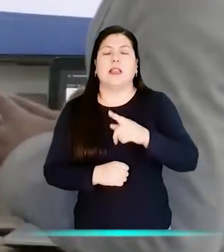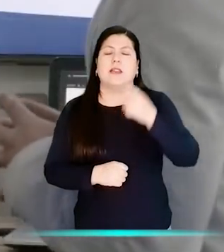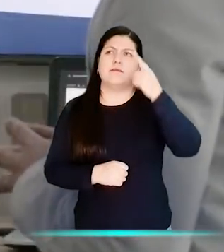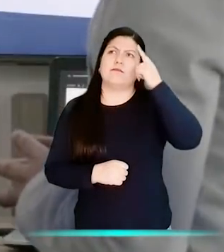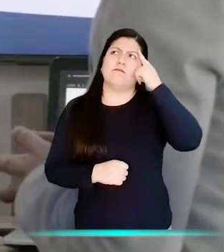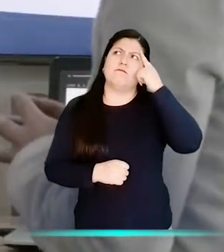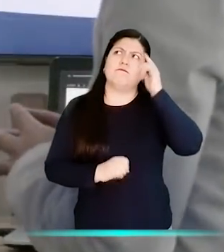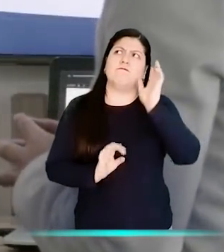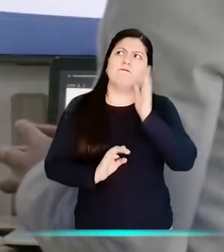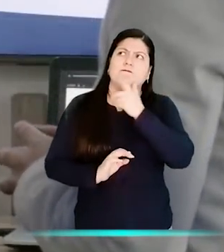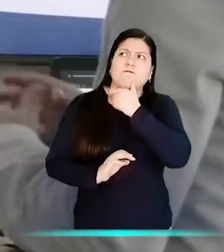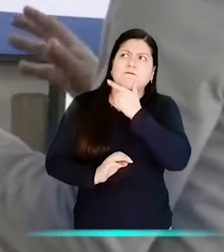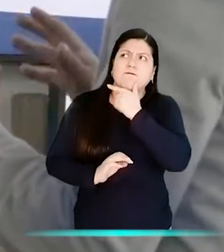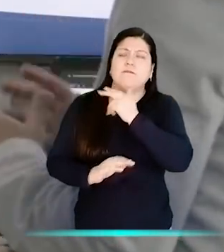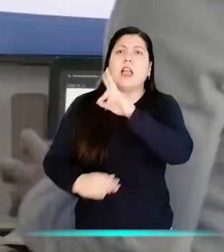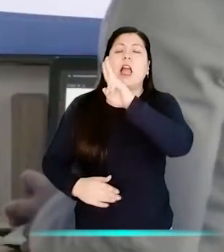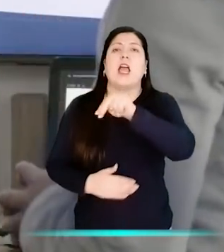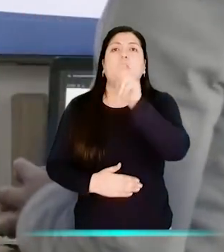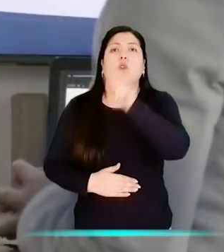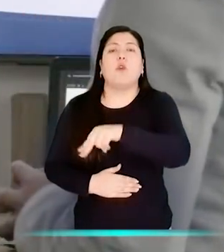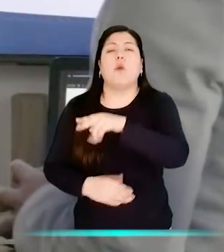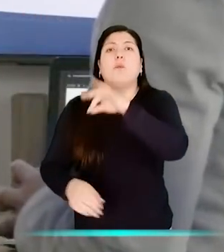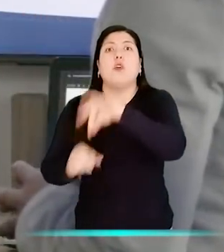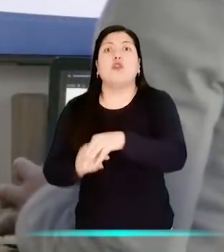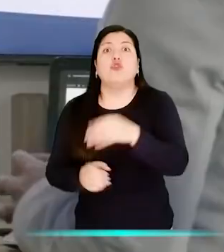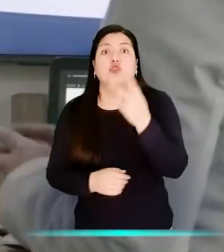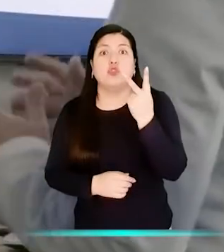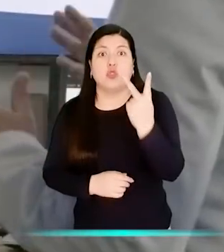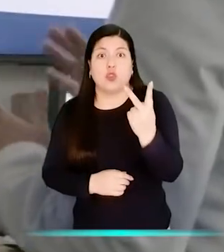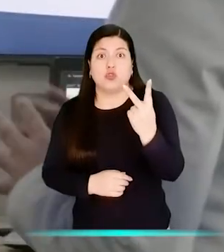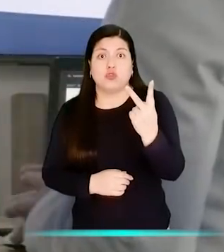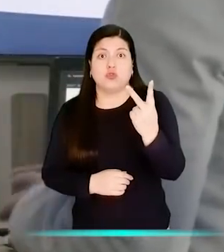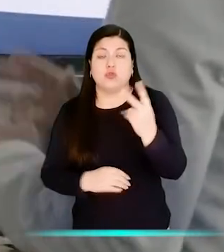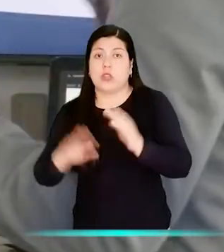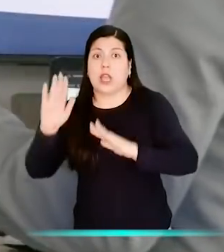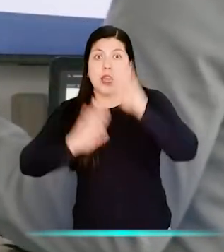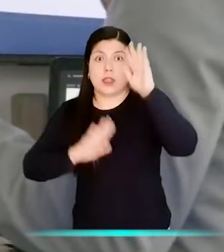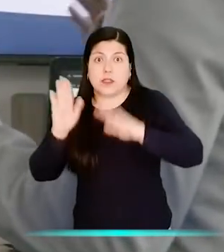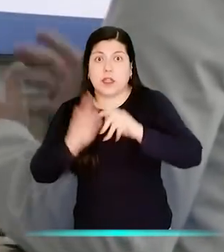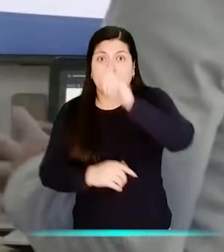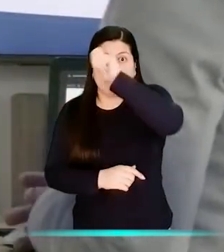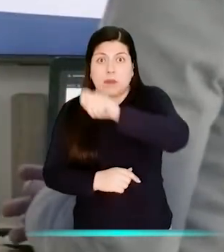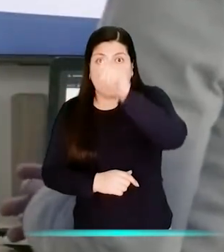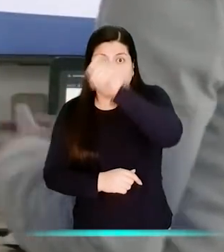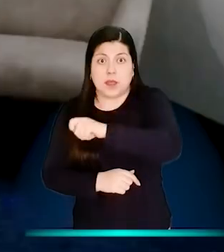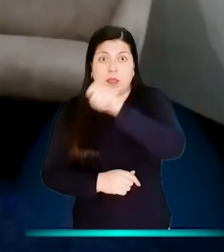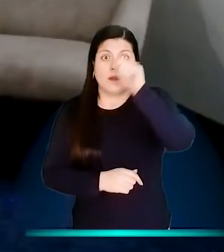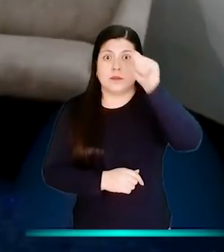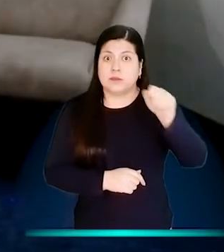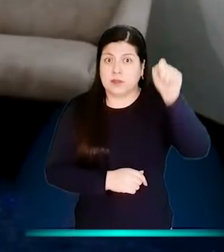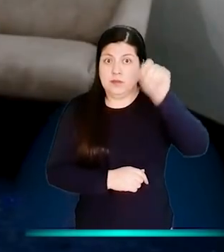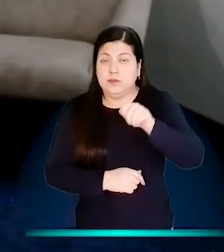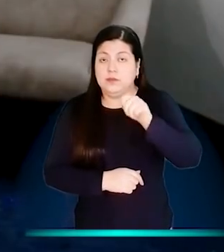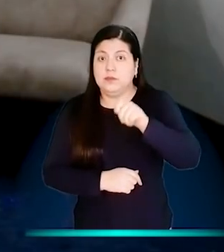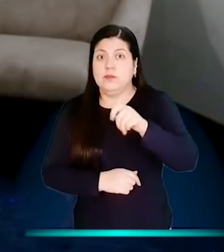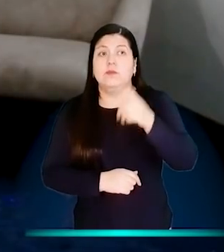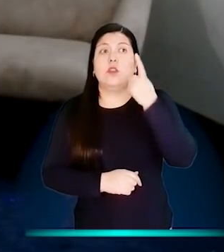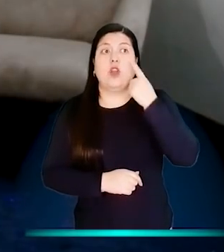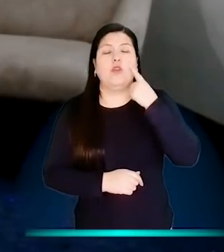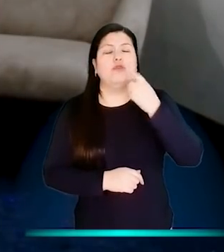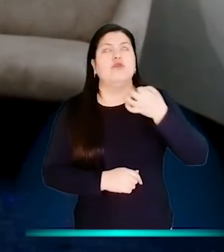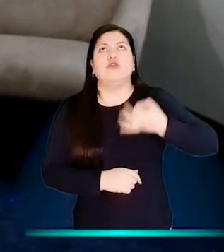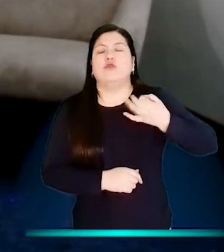De una u otra forma se pensaría que anuló el voto, porque tiene dos candidatos marcados. Y electoralmente